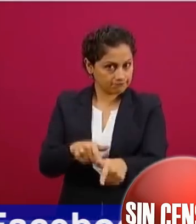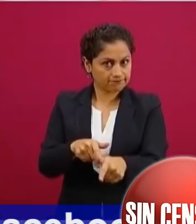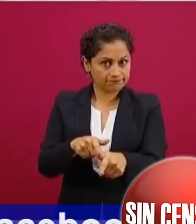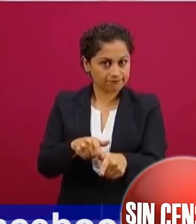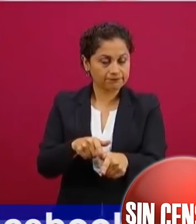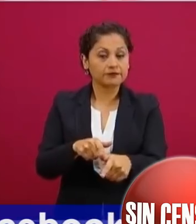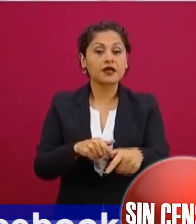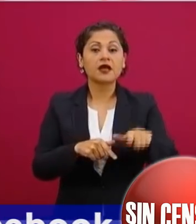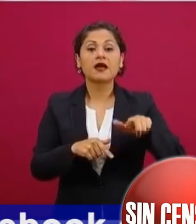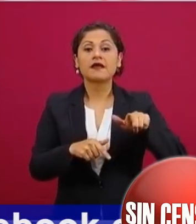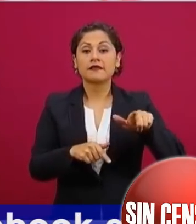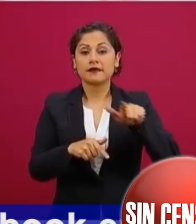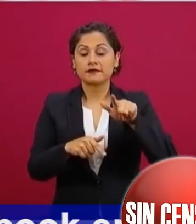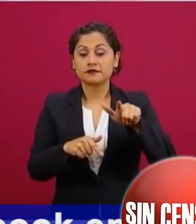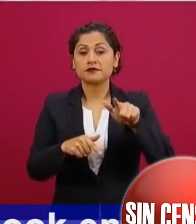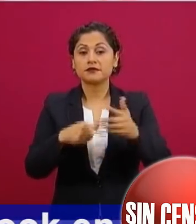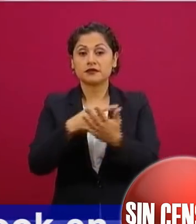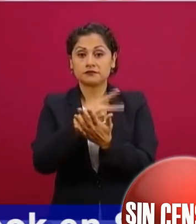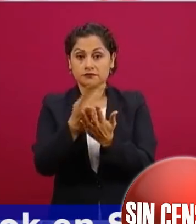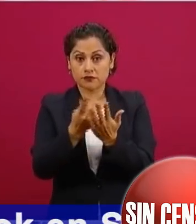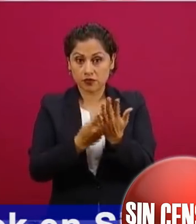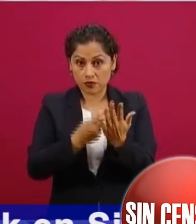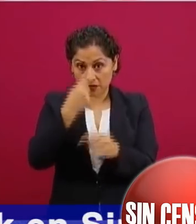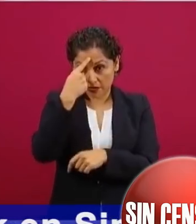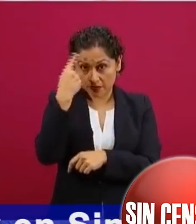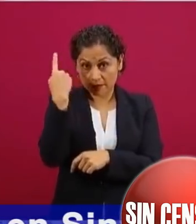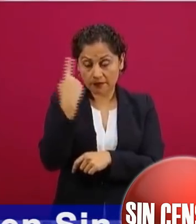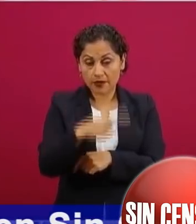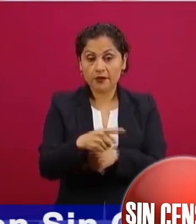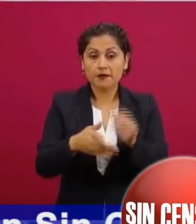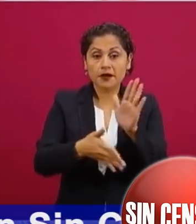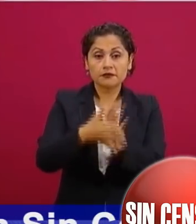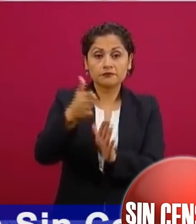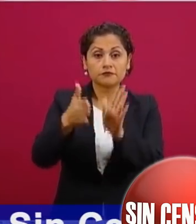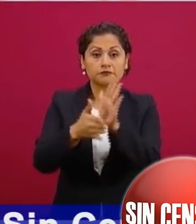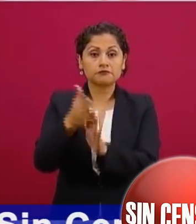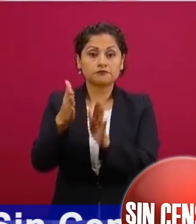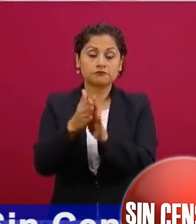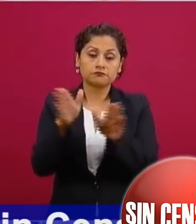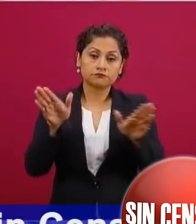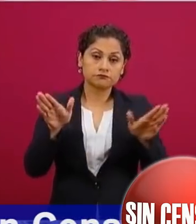17, Aeropuerto General Felipe Ángeles.